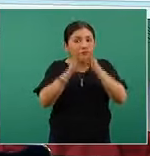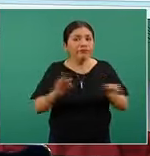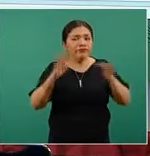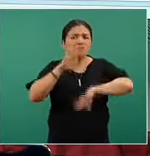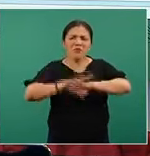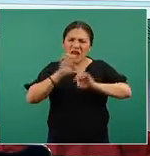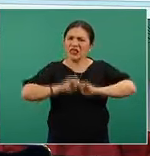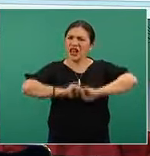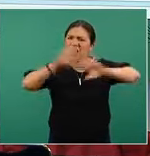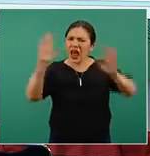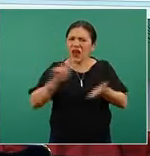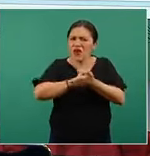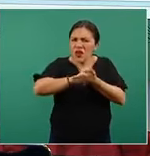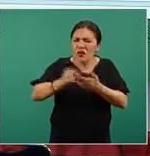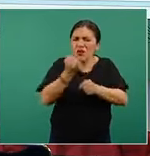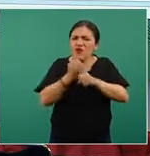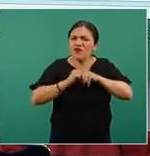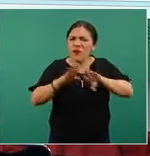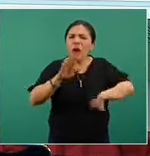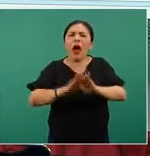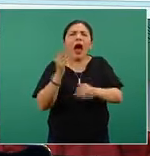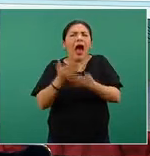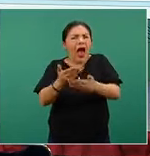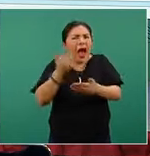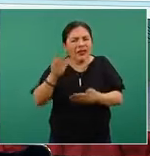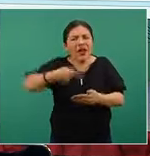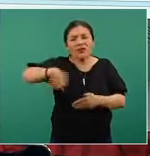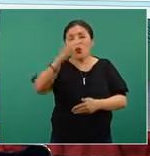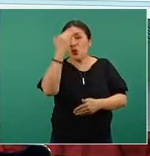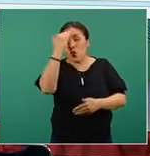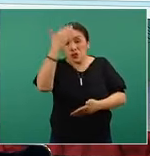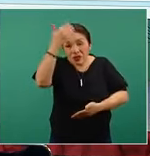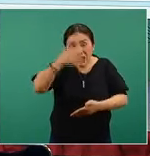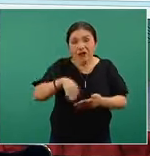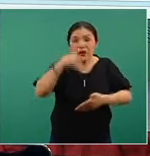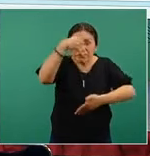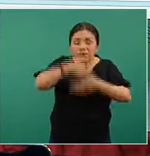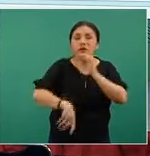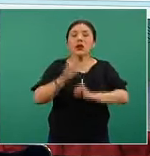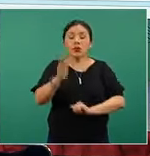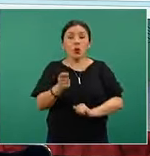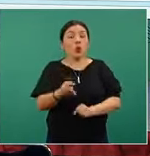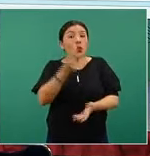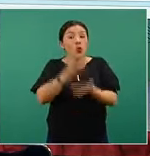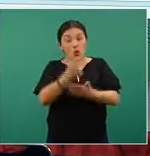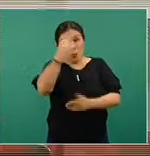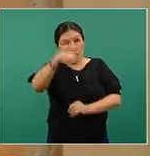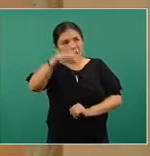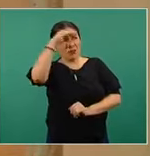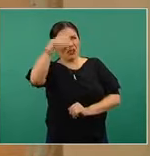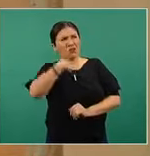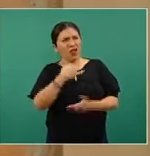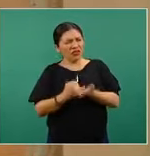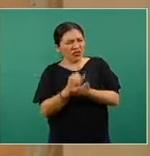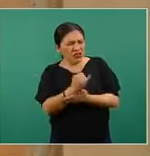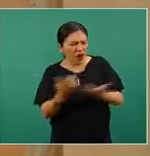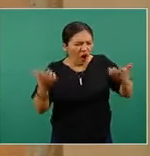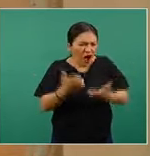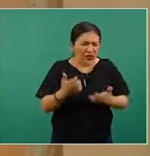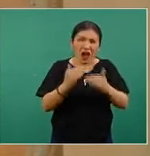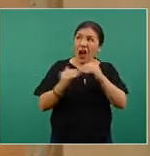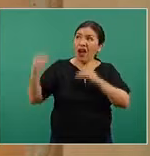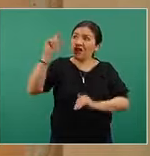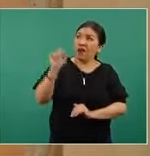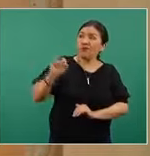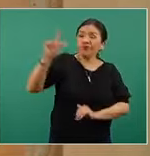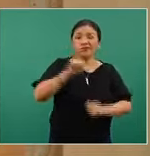transparencia brindar información oportuna brindar información que no solo les sirva el tomador de decisiones que está arriba sino